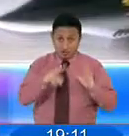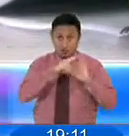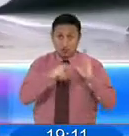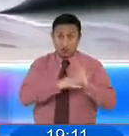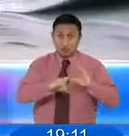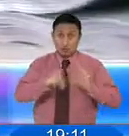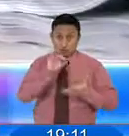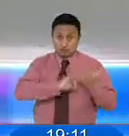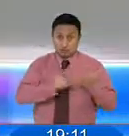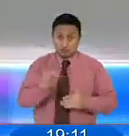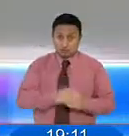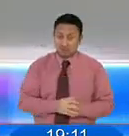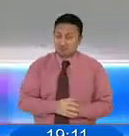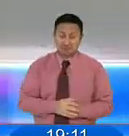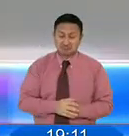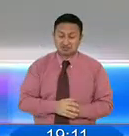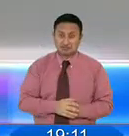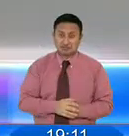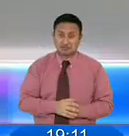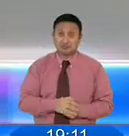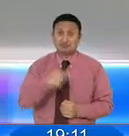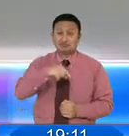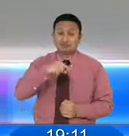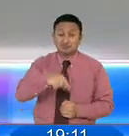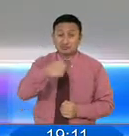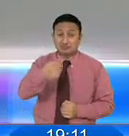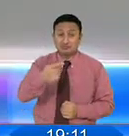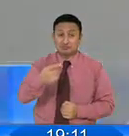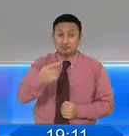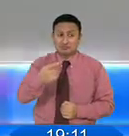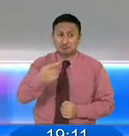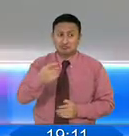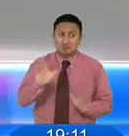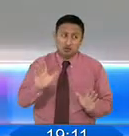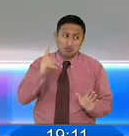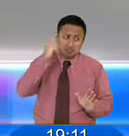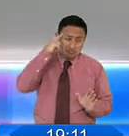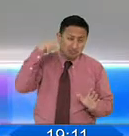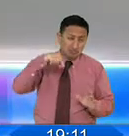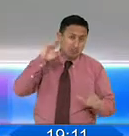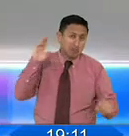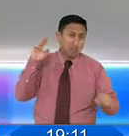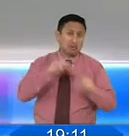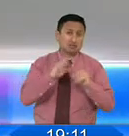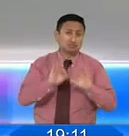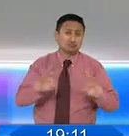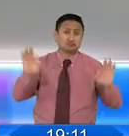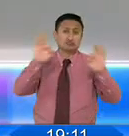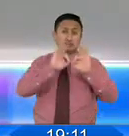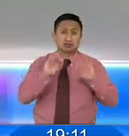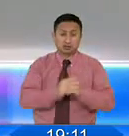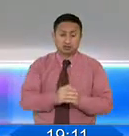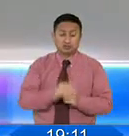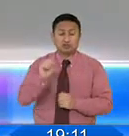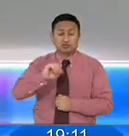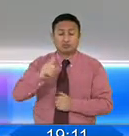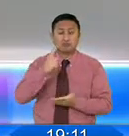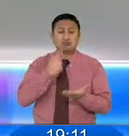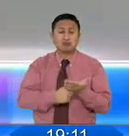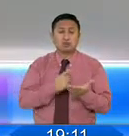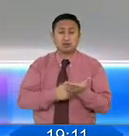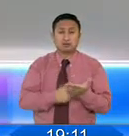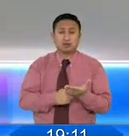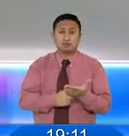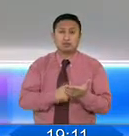aprobada esta final de año va a ser complicado sin embargo yo sí creo que se puede dar un mensaje importante que se debata por lo menos en el primer